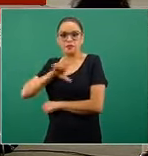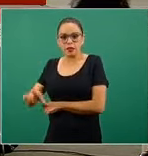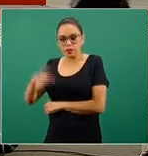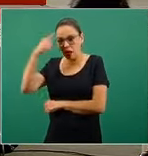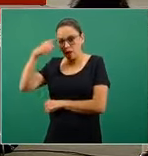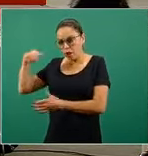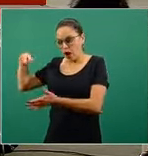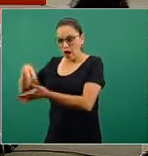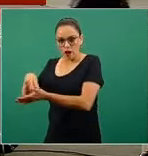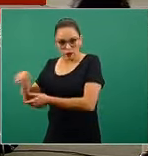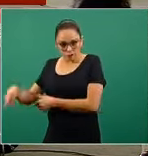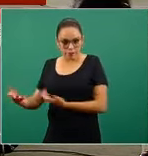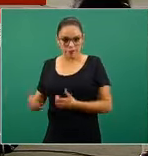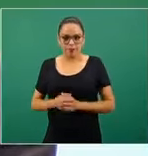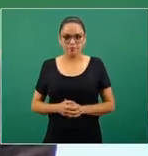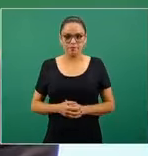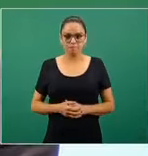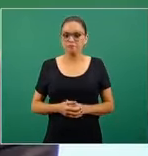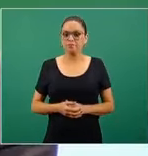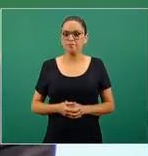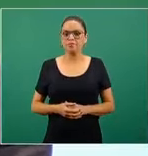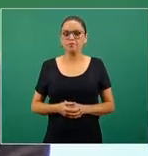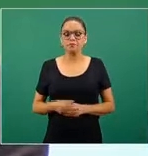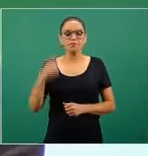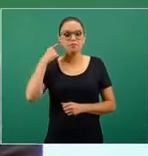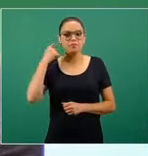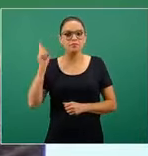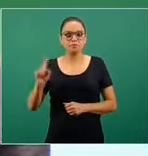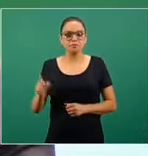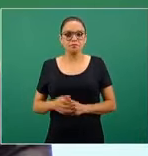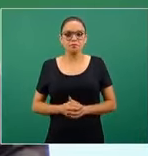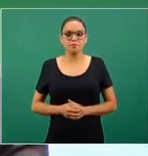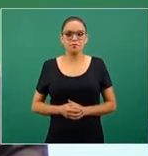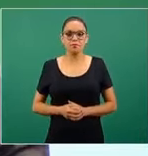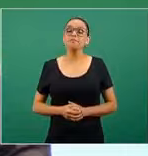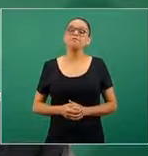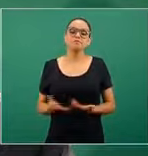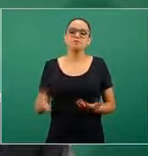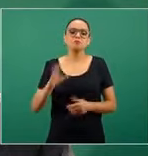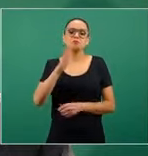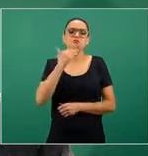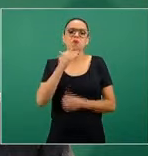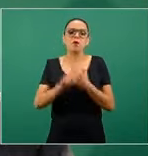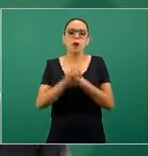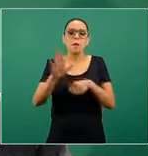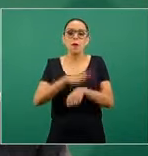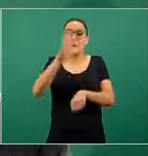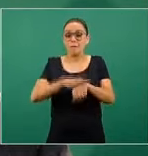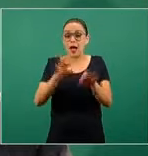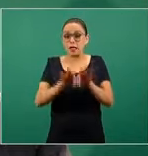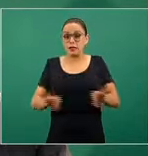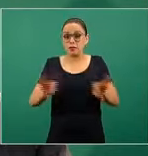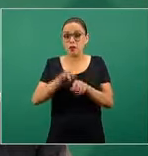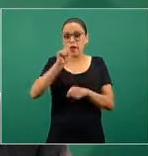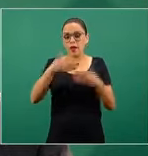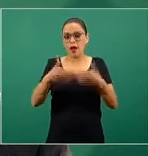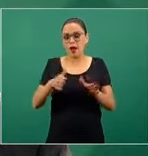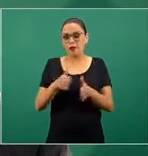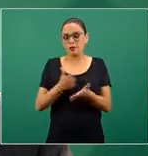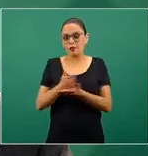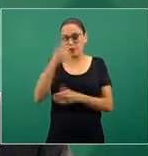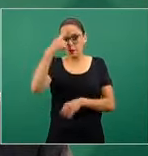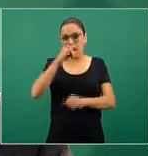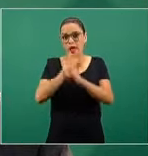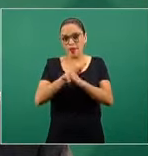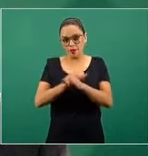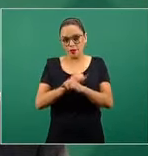Sí, pero aquí no nos afectó porque básicamente el principal reto es el acceso a Internet. Pues muchas gracias, son las